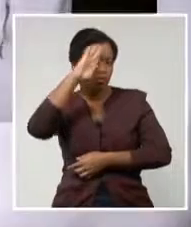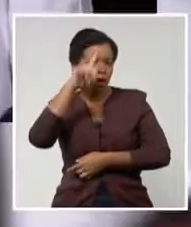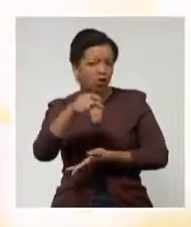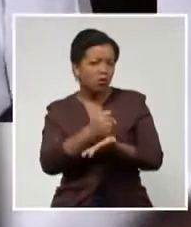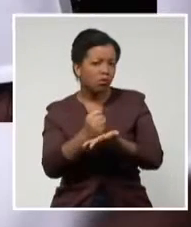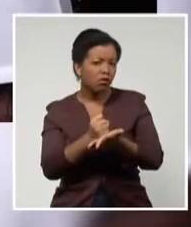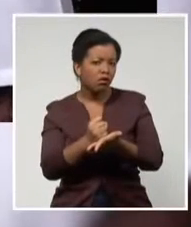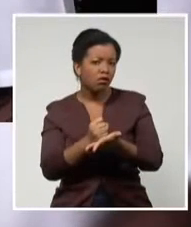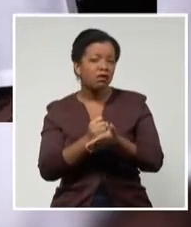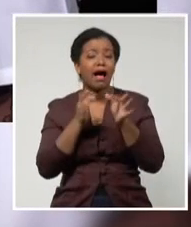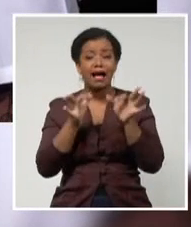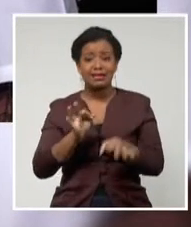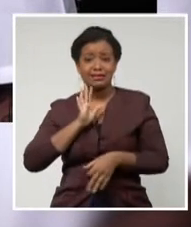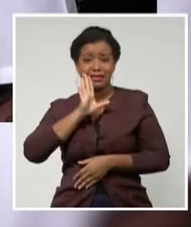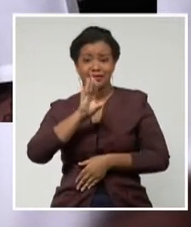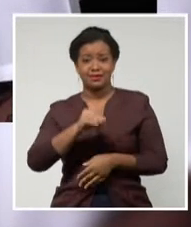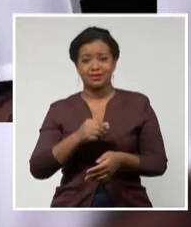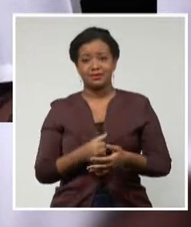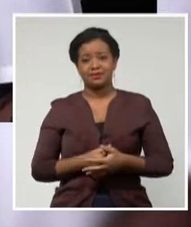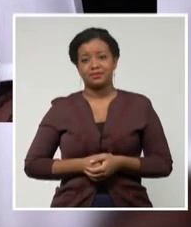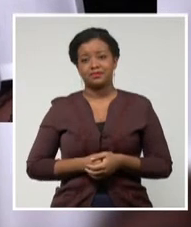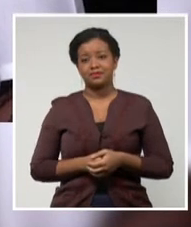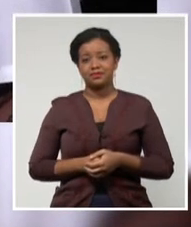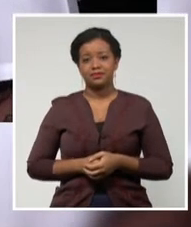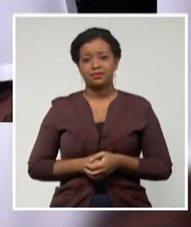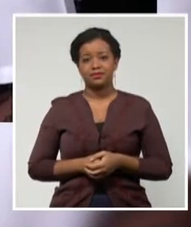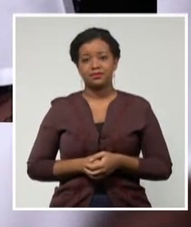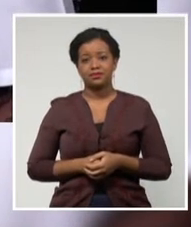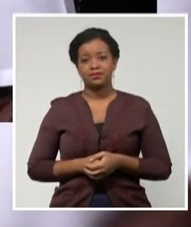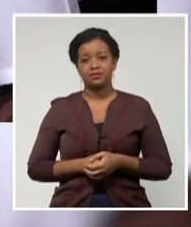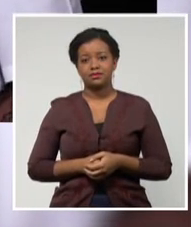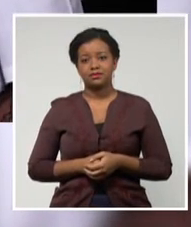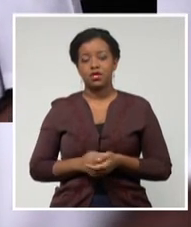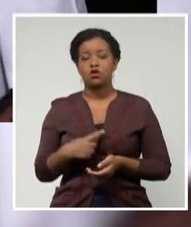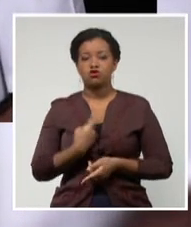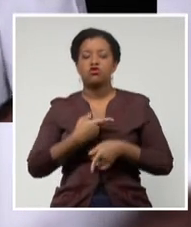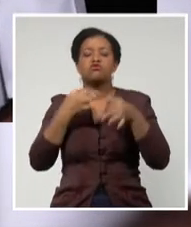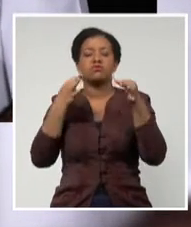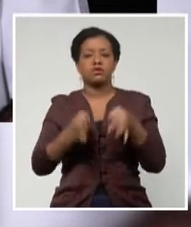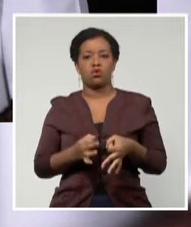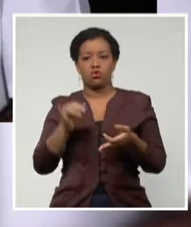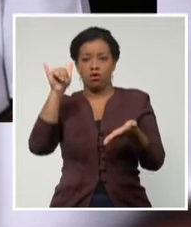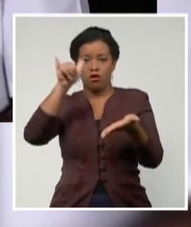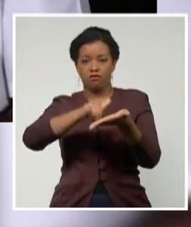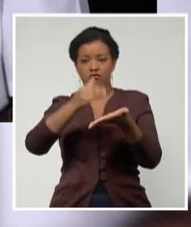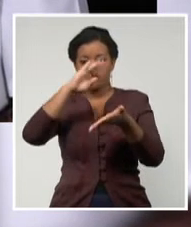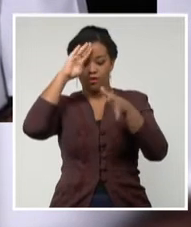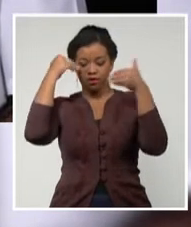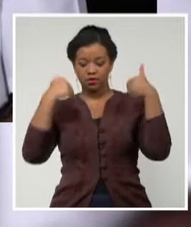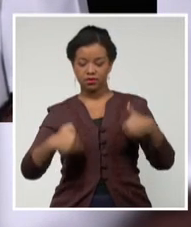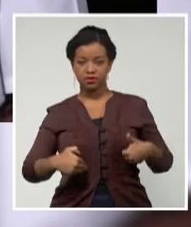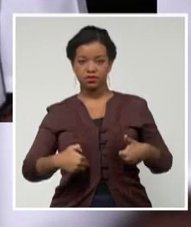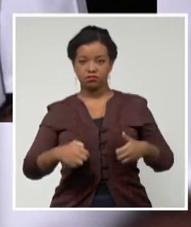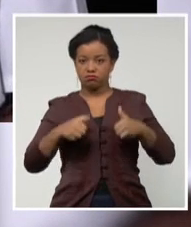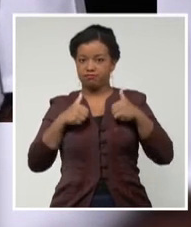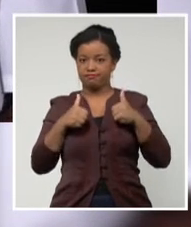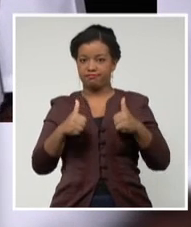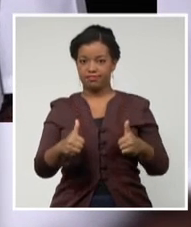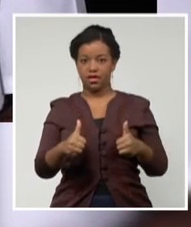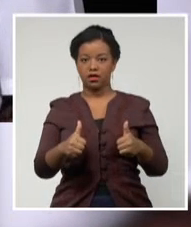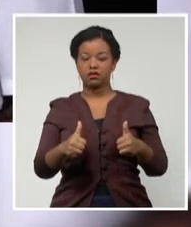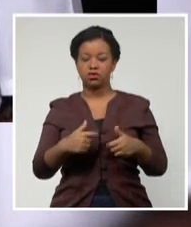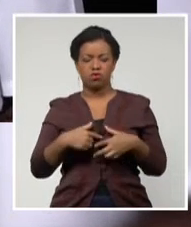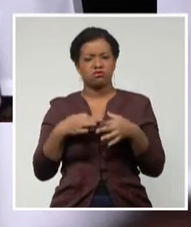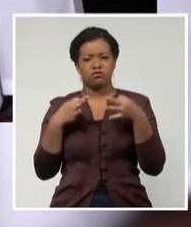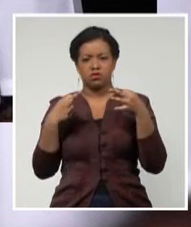decían. La posición de Cuba con esa, tan seguros de que íbamos a virar y que todos físicamente íbamos a virar bien, pues me